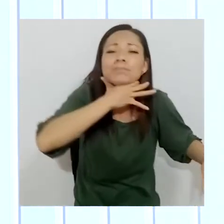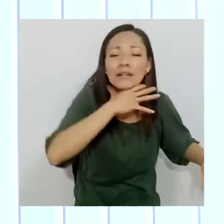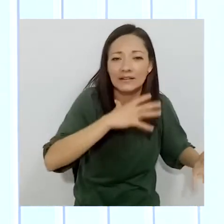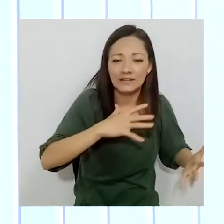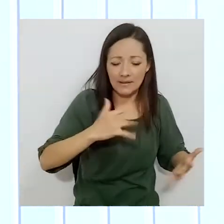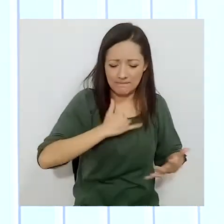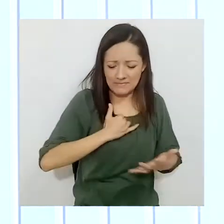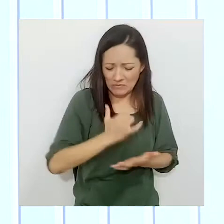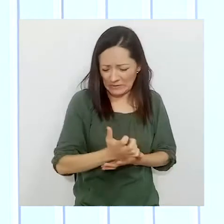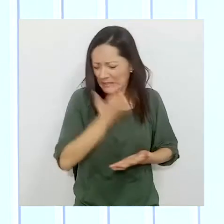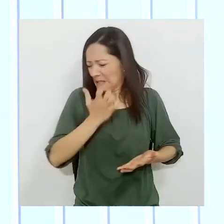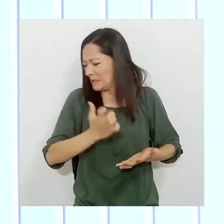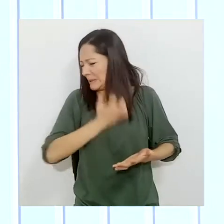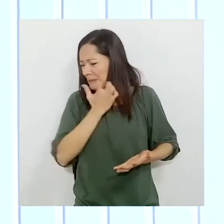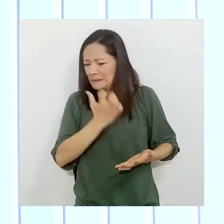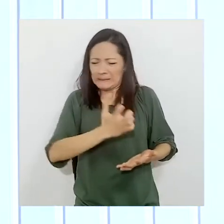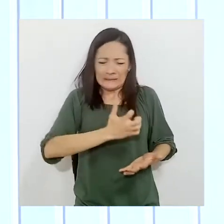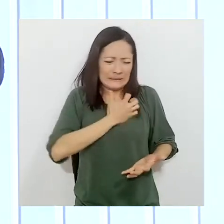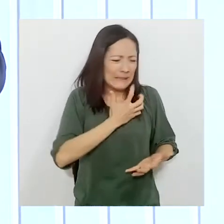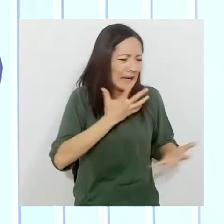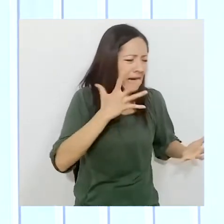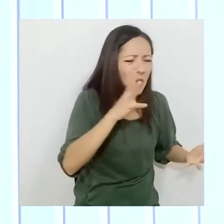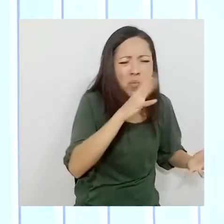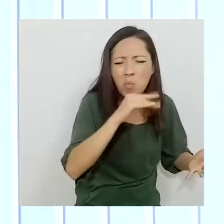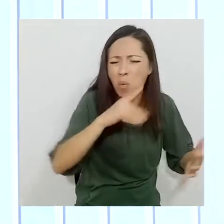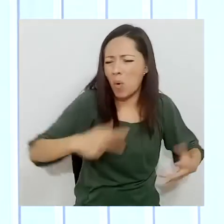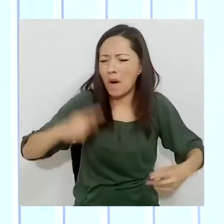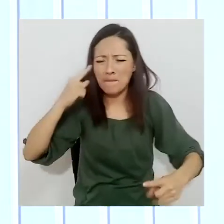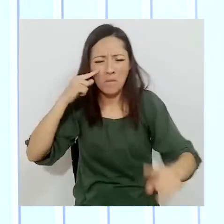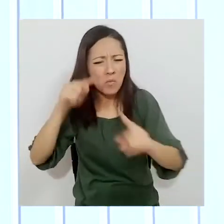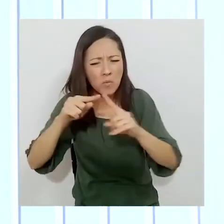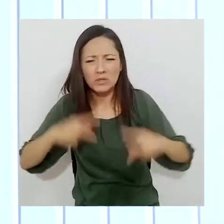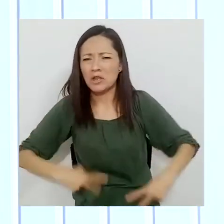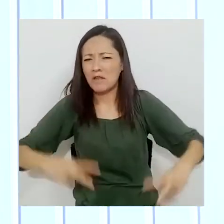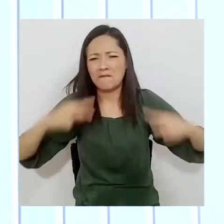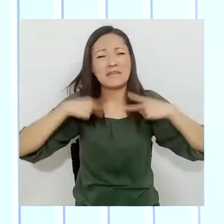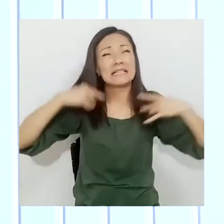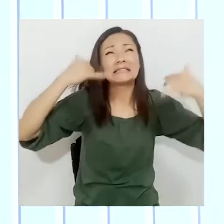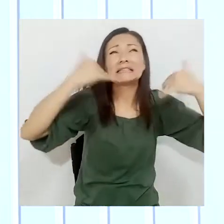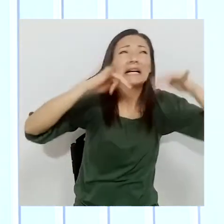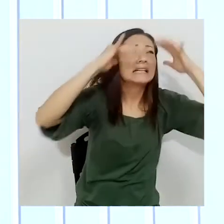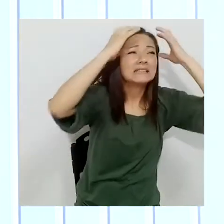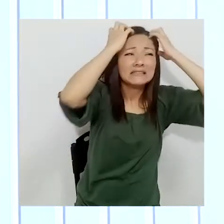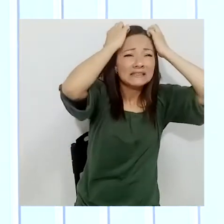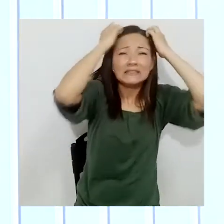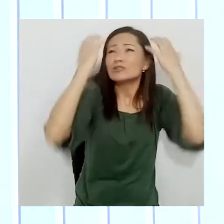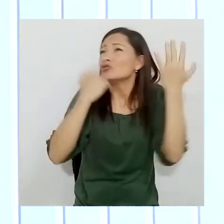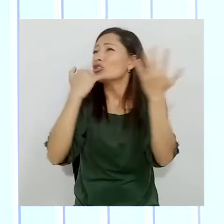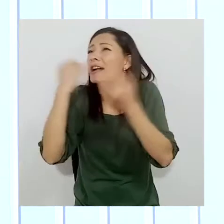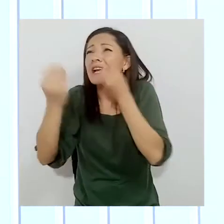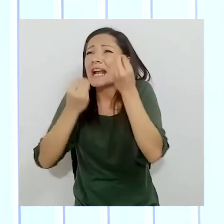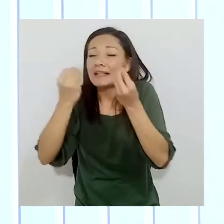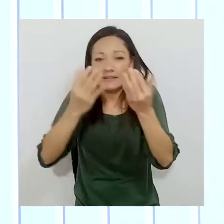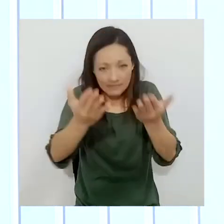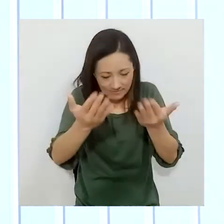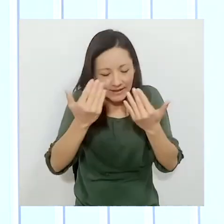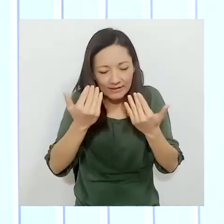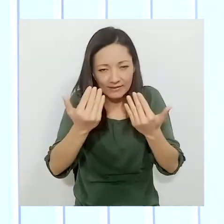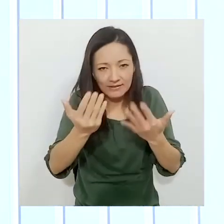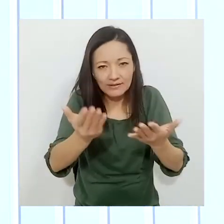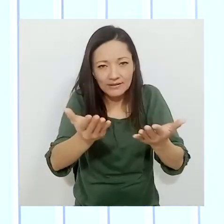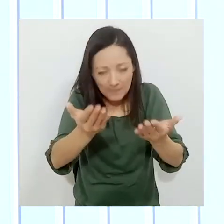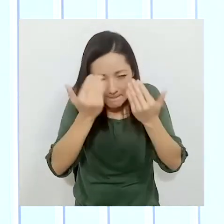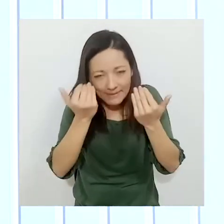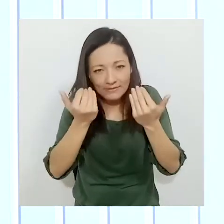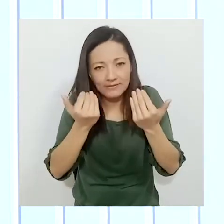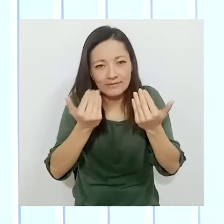aborreciéndose a usted mismo, sin sentido, como que ya dice, no, pero ya, no sé qué hacer no sé qué hacer con mi